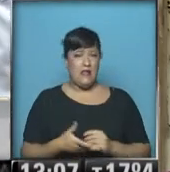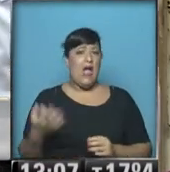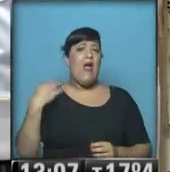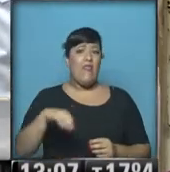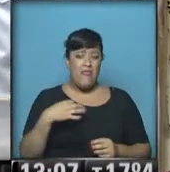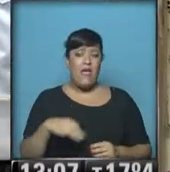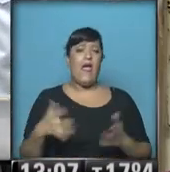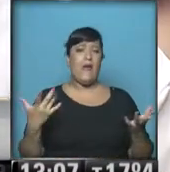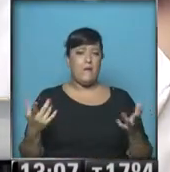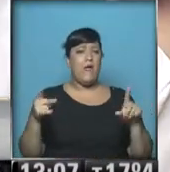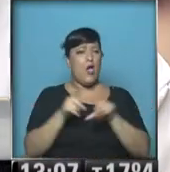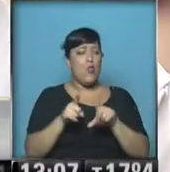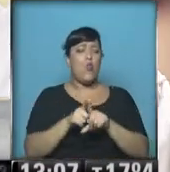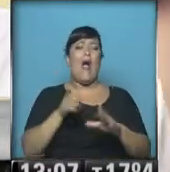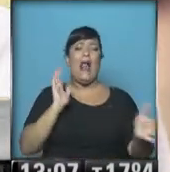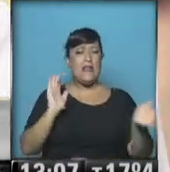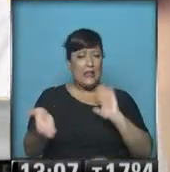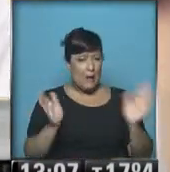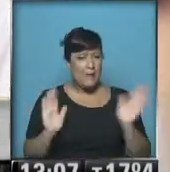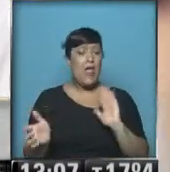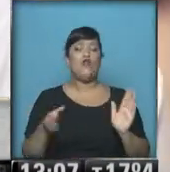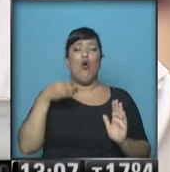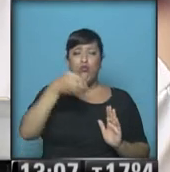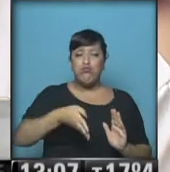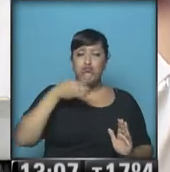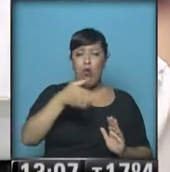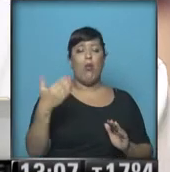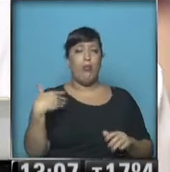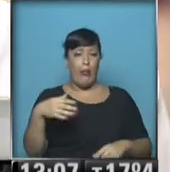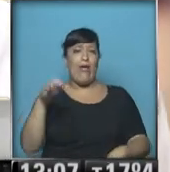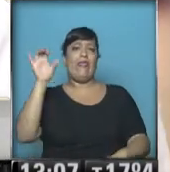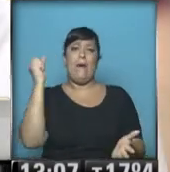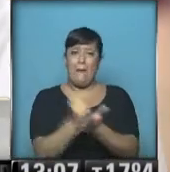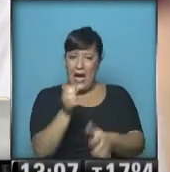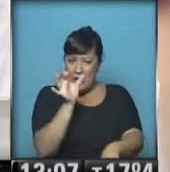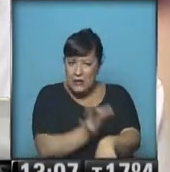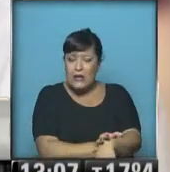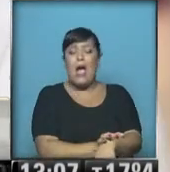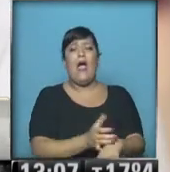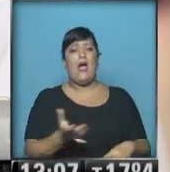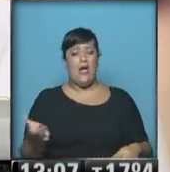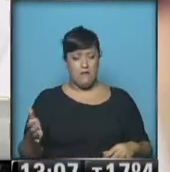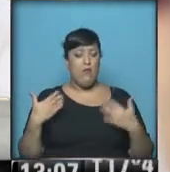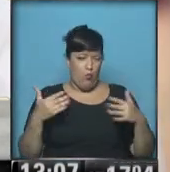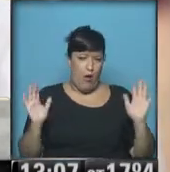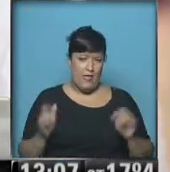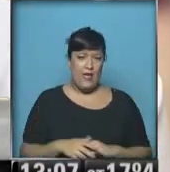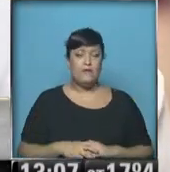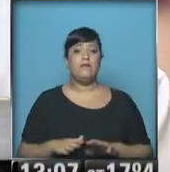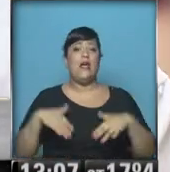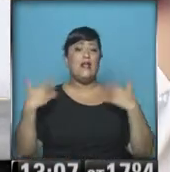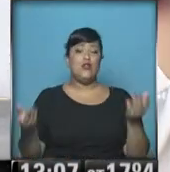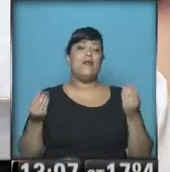seguirlo por un buen tiempo, que pueden quedar cicatrices, que nos dejan marcado. Entonces, ¿para